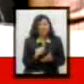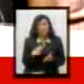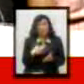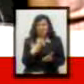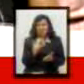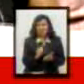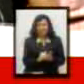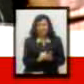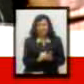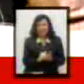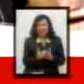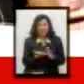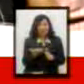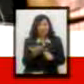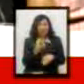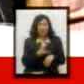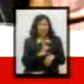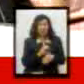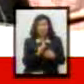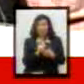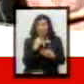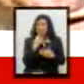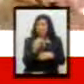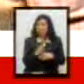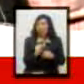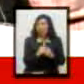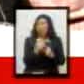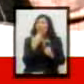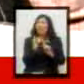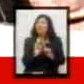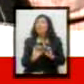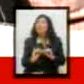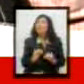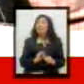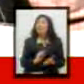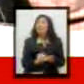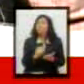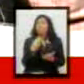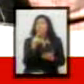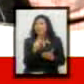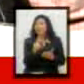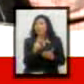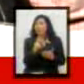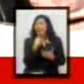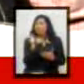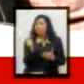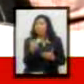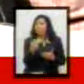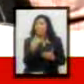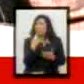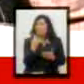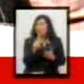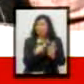y irse a un centro tecnológico y decir me capacito Y con quién dejan al hijo si justamente vemos que la delincuencia se ha